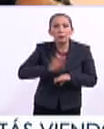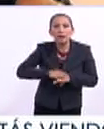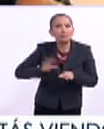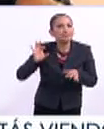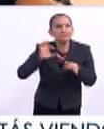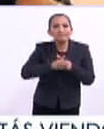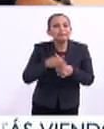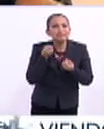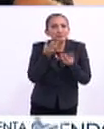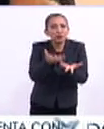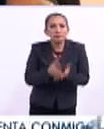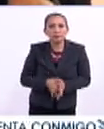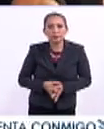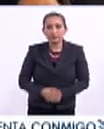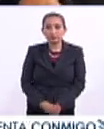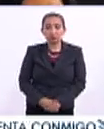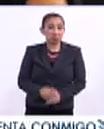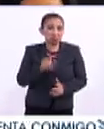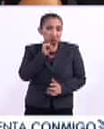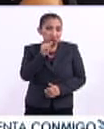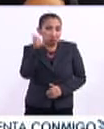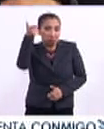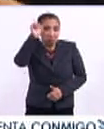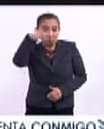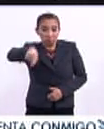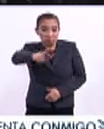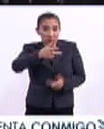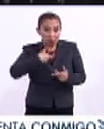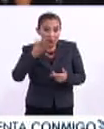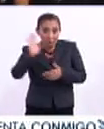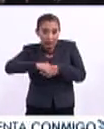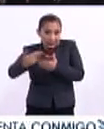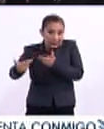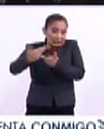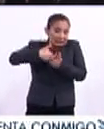compartir? Pues nada, ojalá que la gente se involucre más